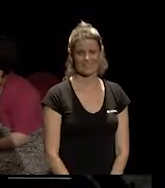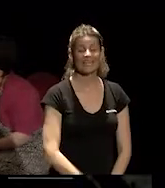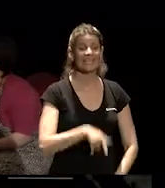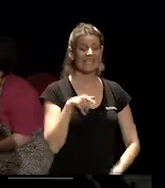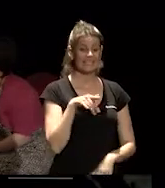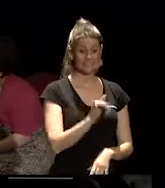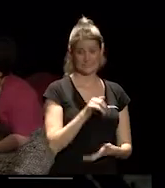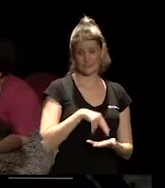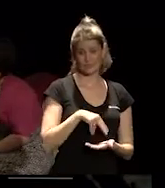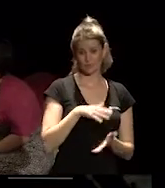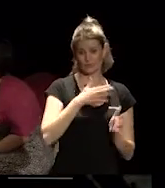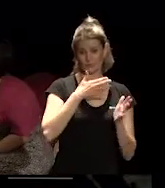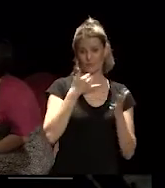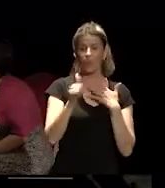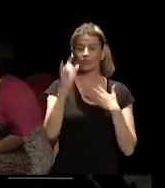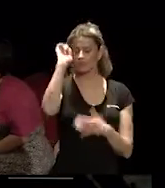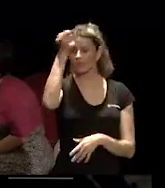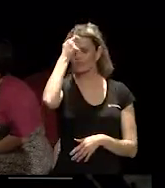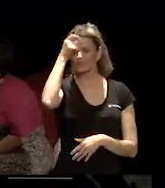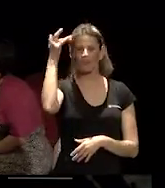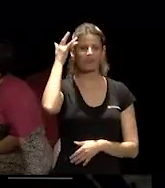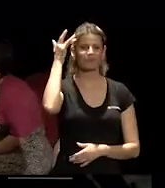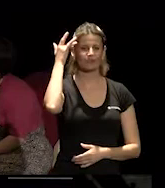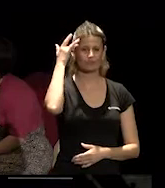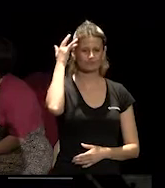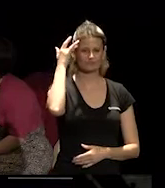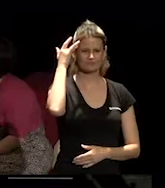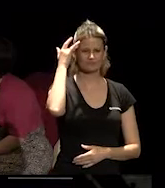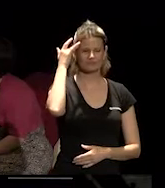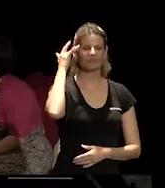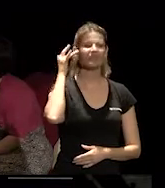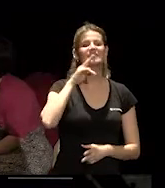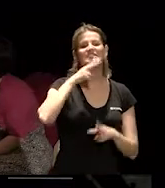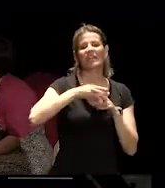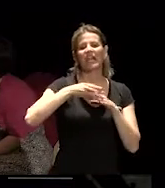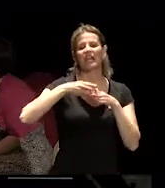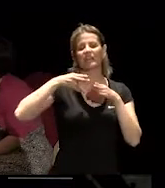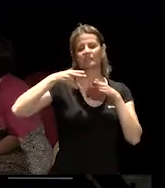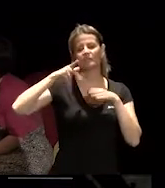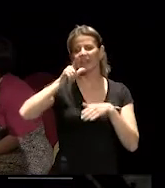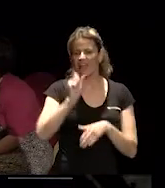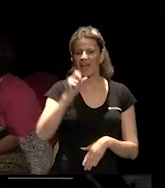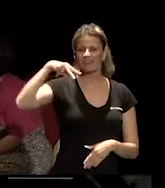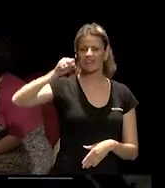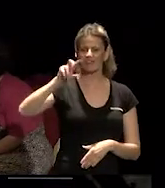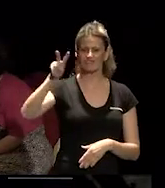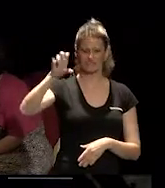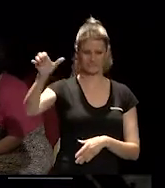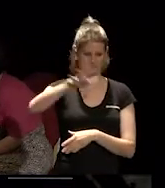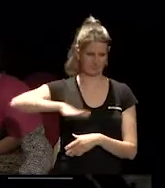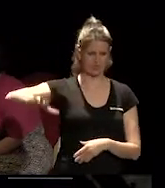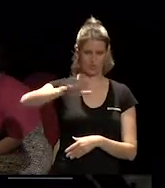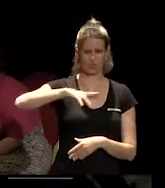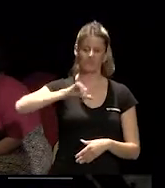Estamos en el último concierto que tuvimos, que fue en marzo, que fue en La Nave, en un espacio autogestionado en el que también estoy. Y